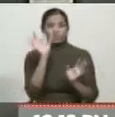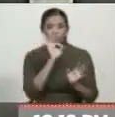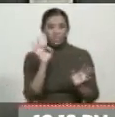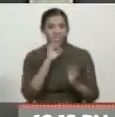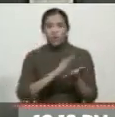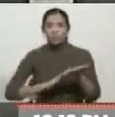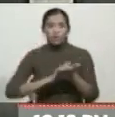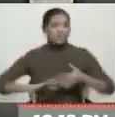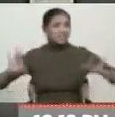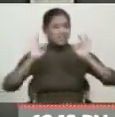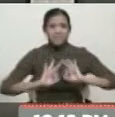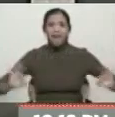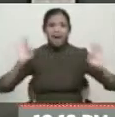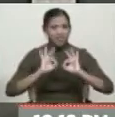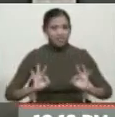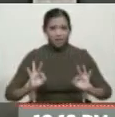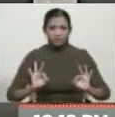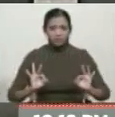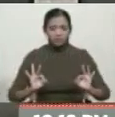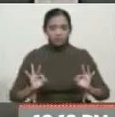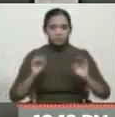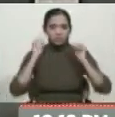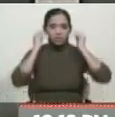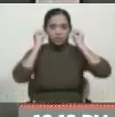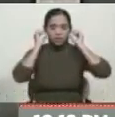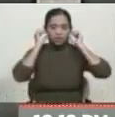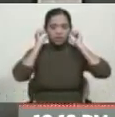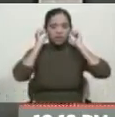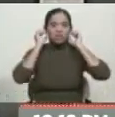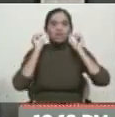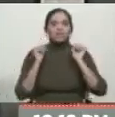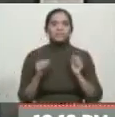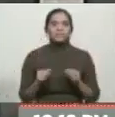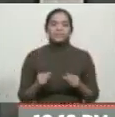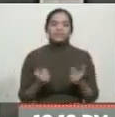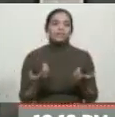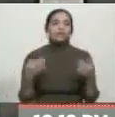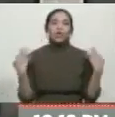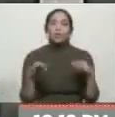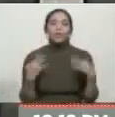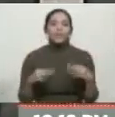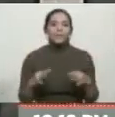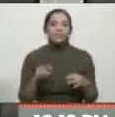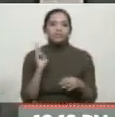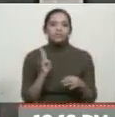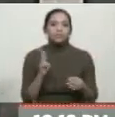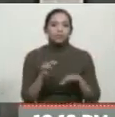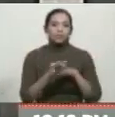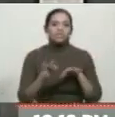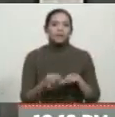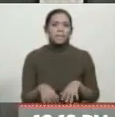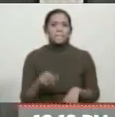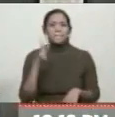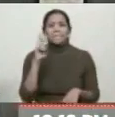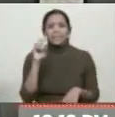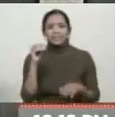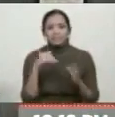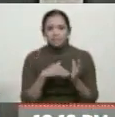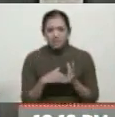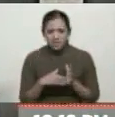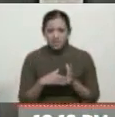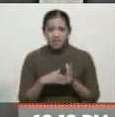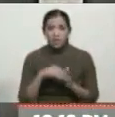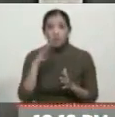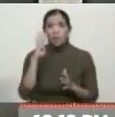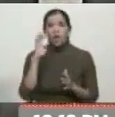nada, en el sentido en que es lo que normalmente hace un clac en un municipio. 20.000 toneladas,